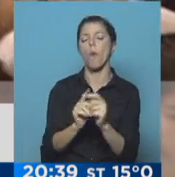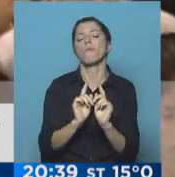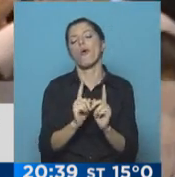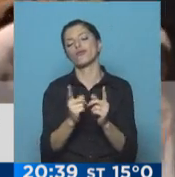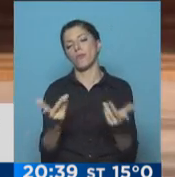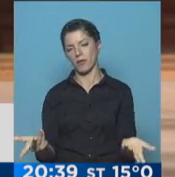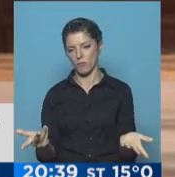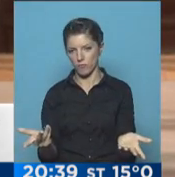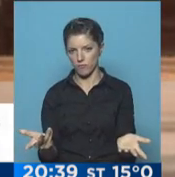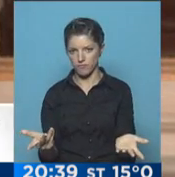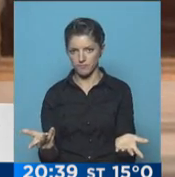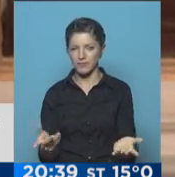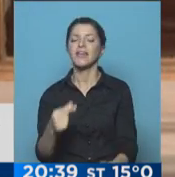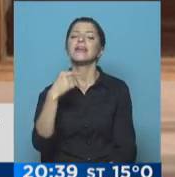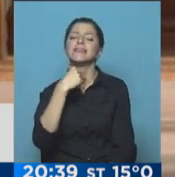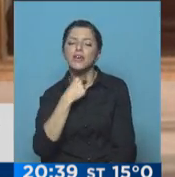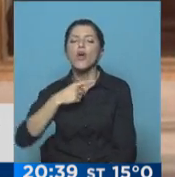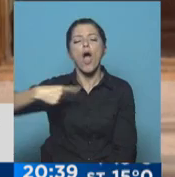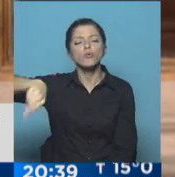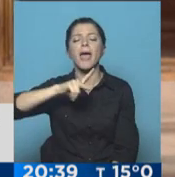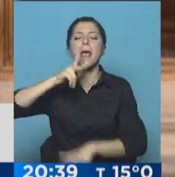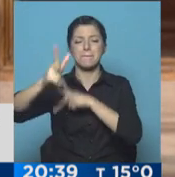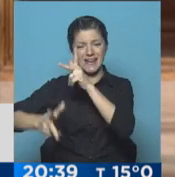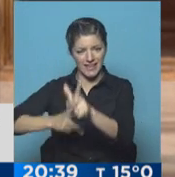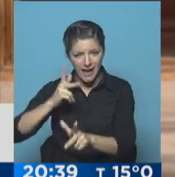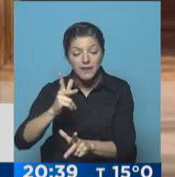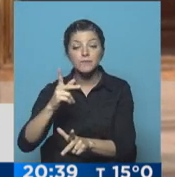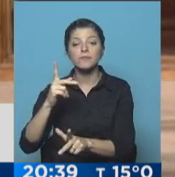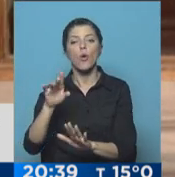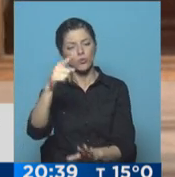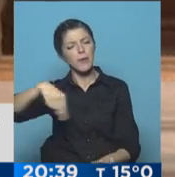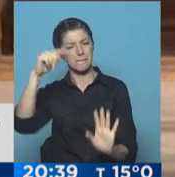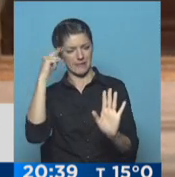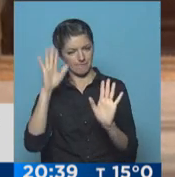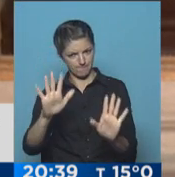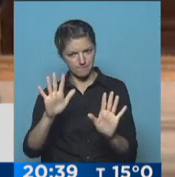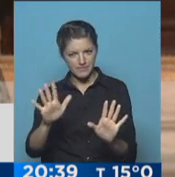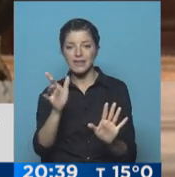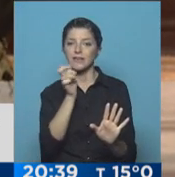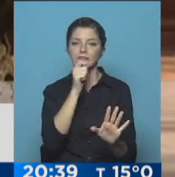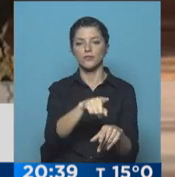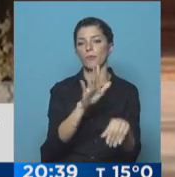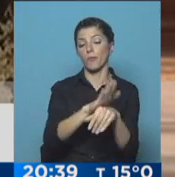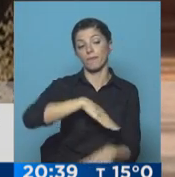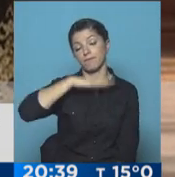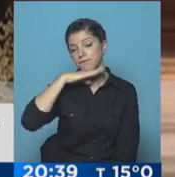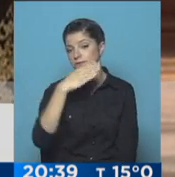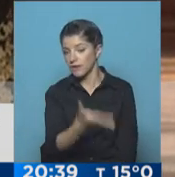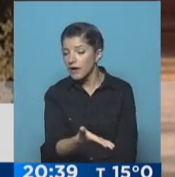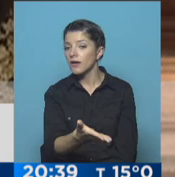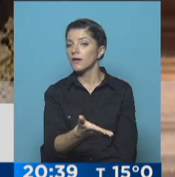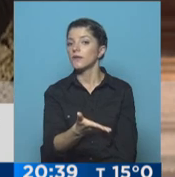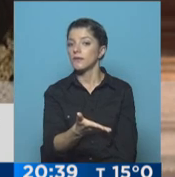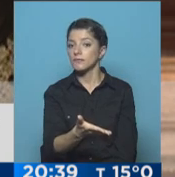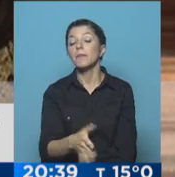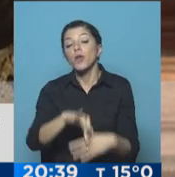Y por eso, quiero explicarles que uno de los principales, fíjense, si hasta son medio estúpidos, se tiraron un...